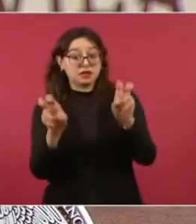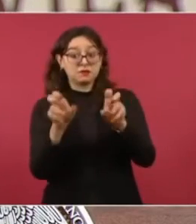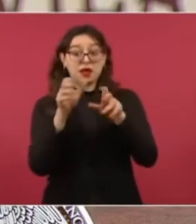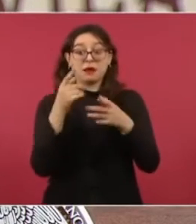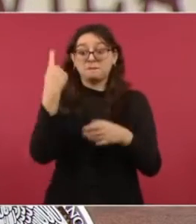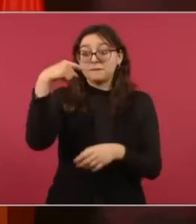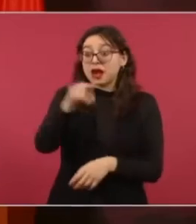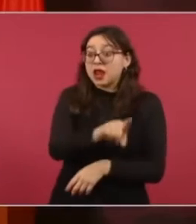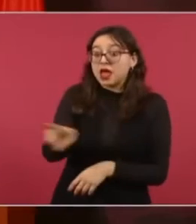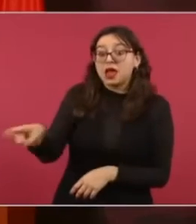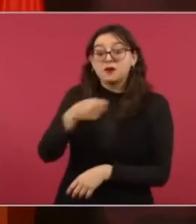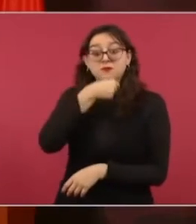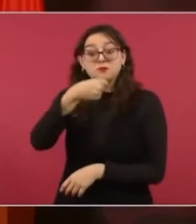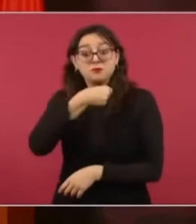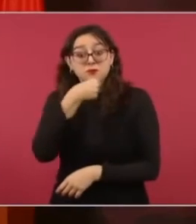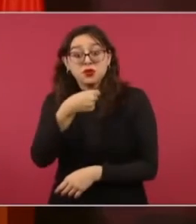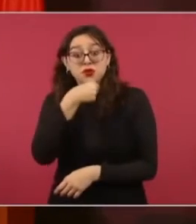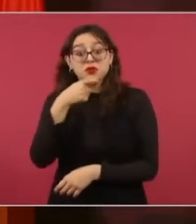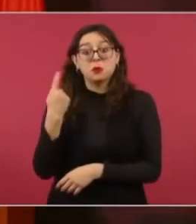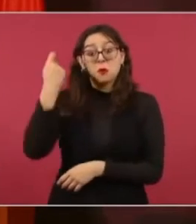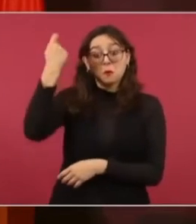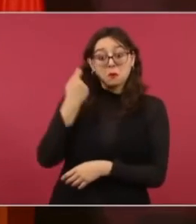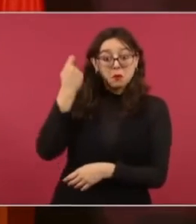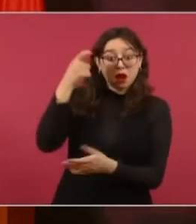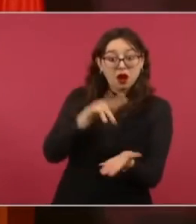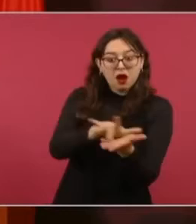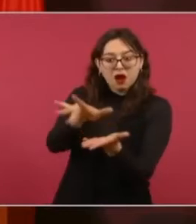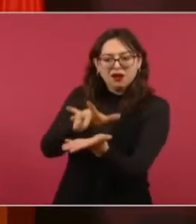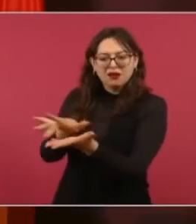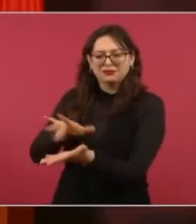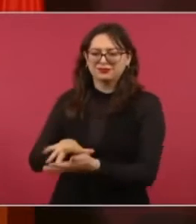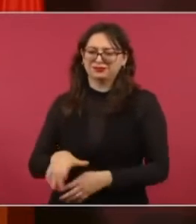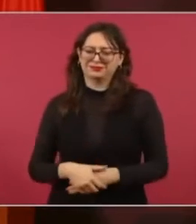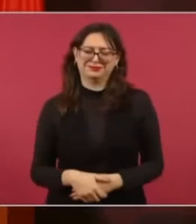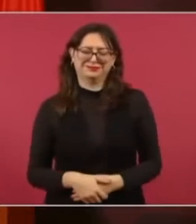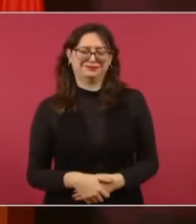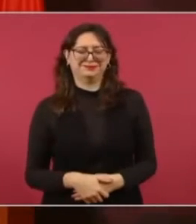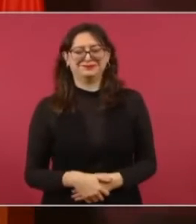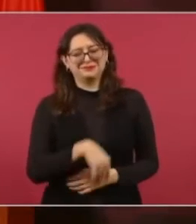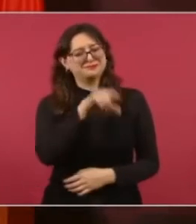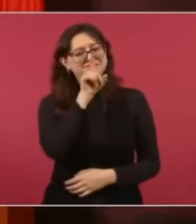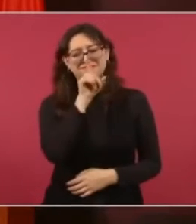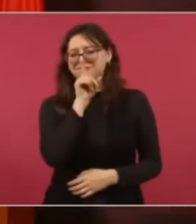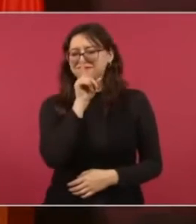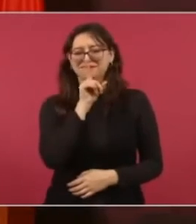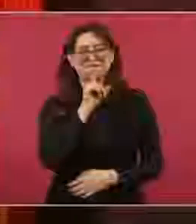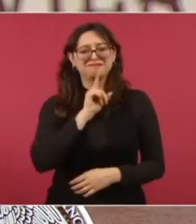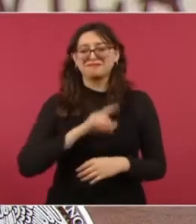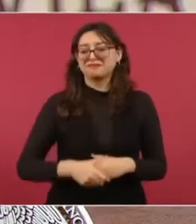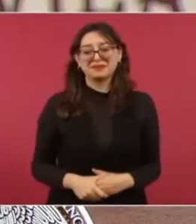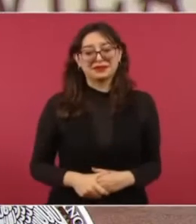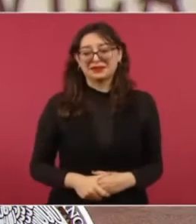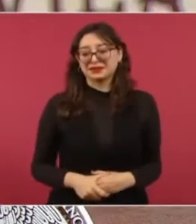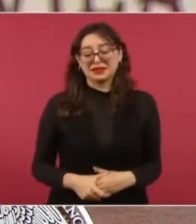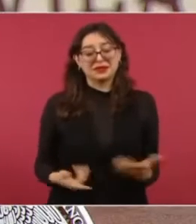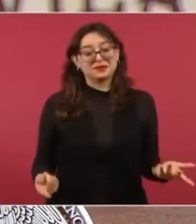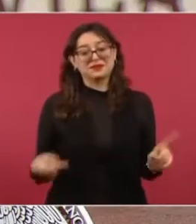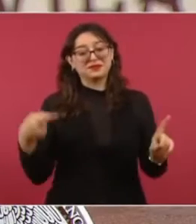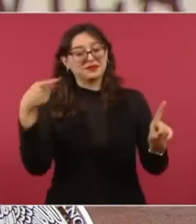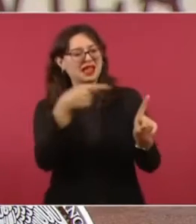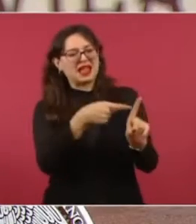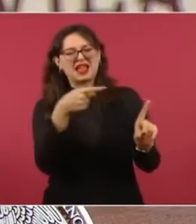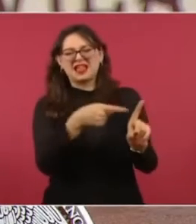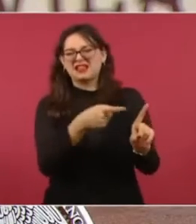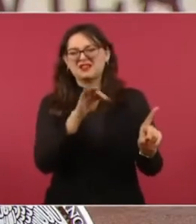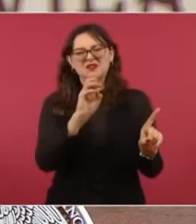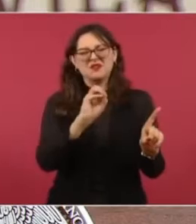expresidente Vicente Fox Quesada ya nos tiene muy acostumbrados a su involuntario, a sus